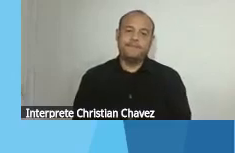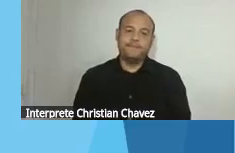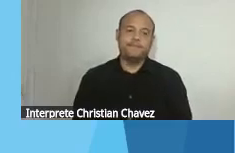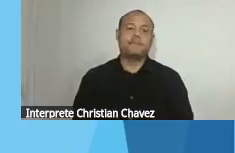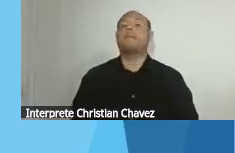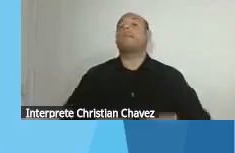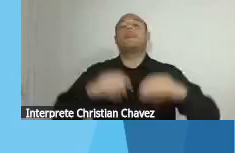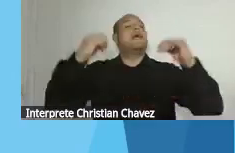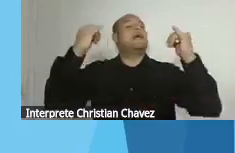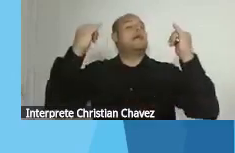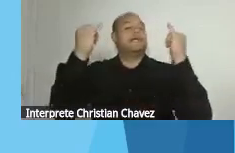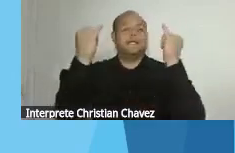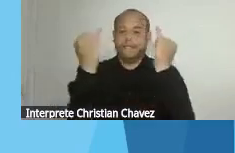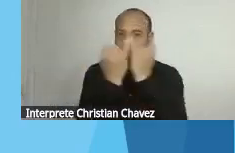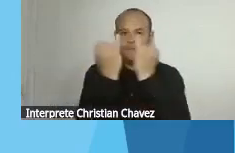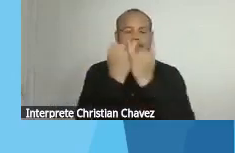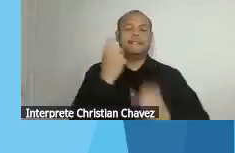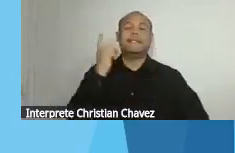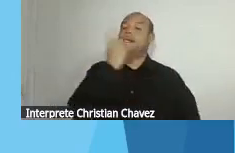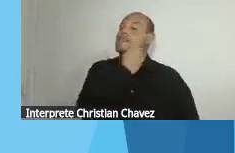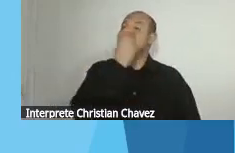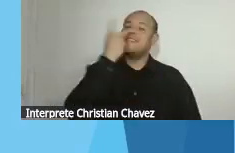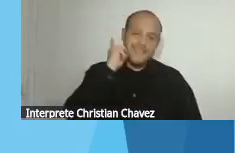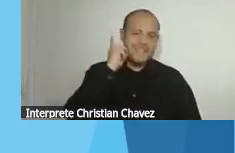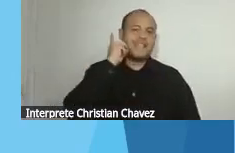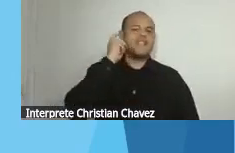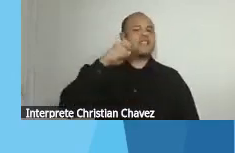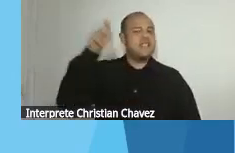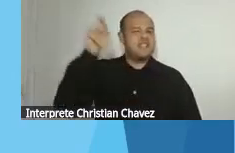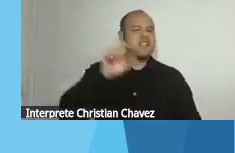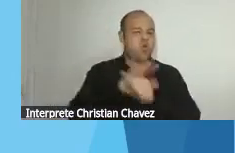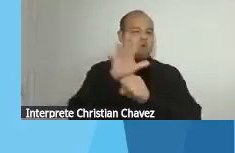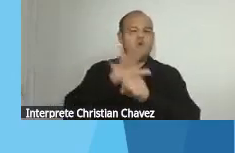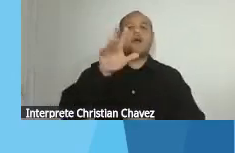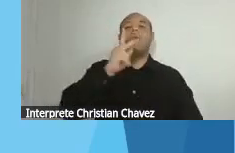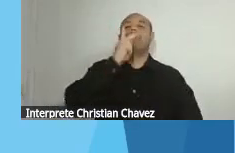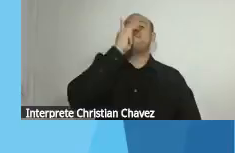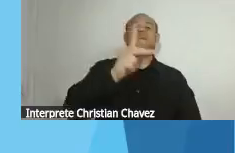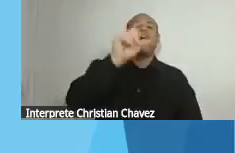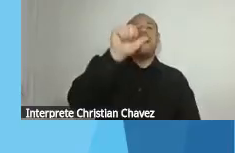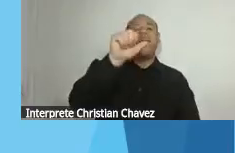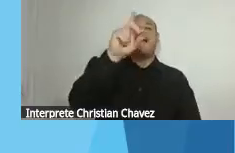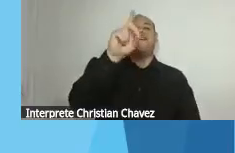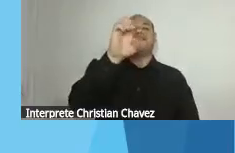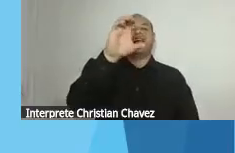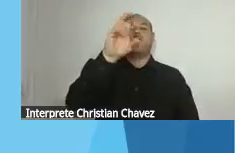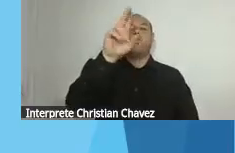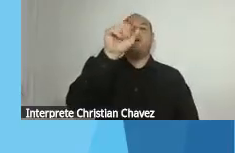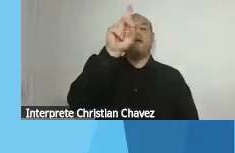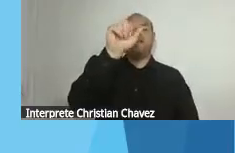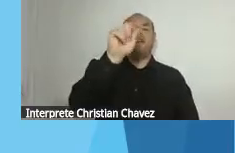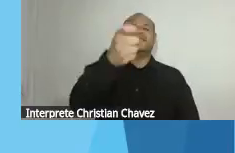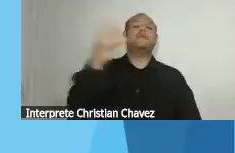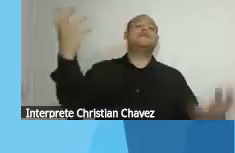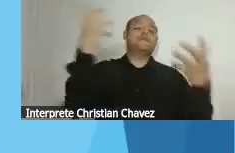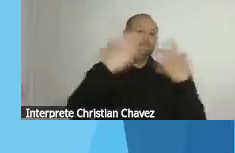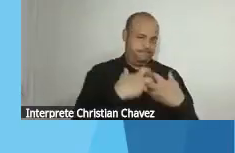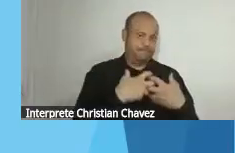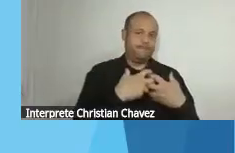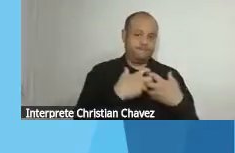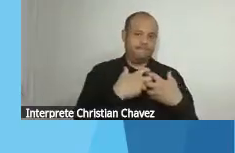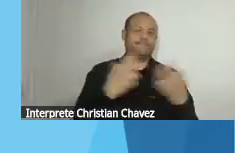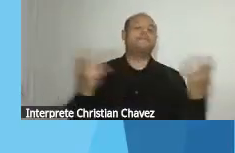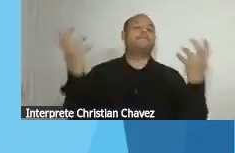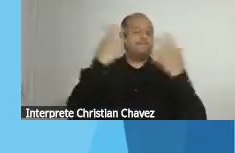También una dieta correcta tiene que ser adecuada, ¿sí? Tiene, pues se